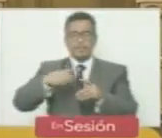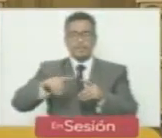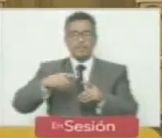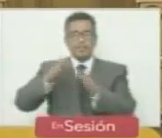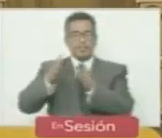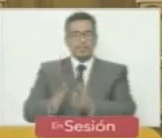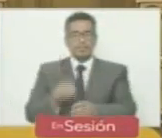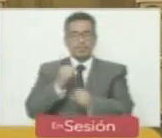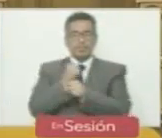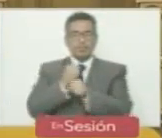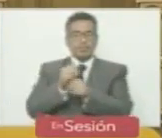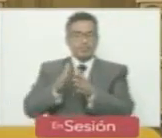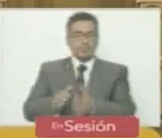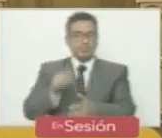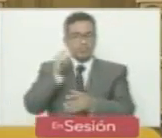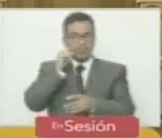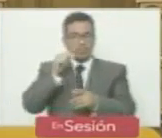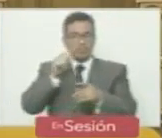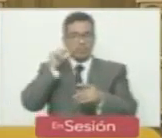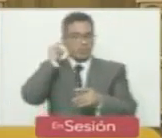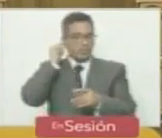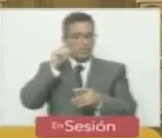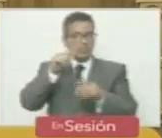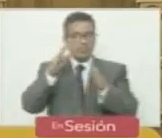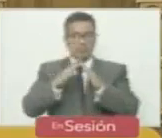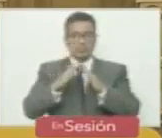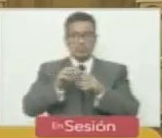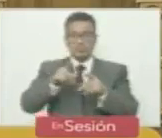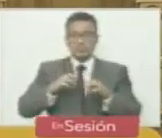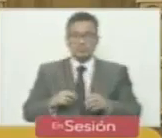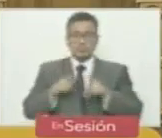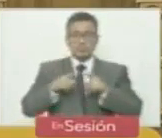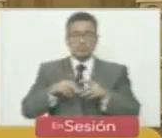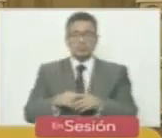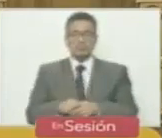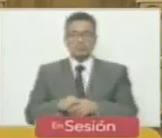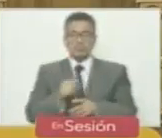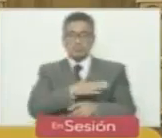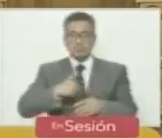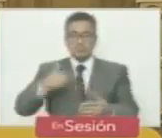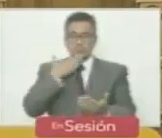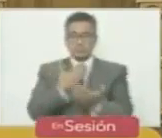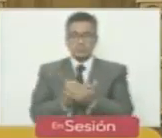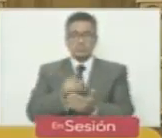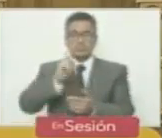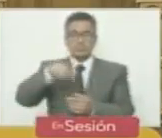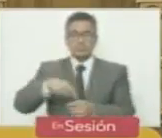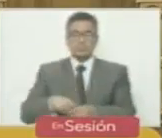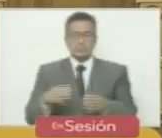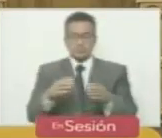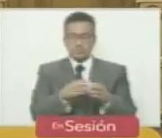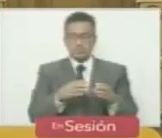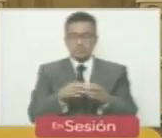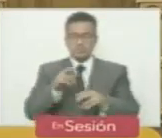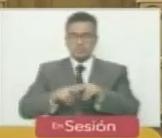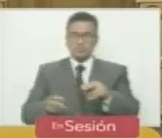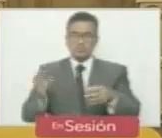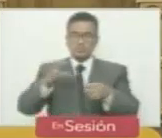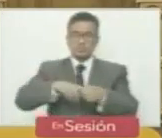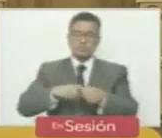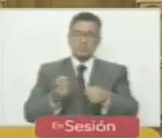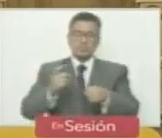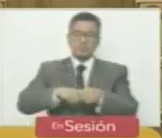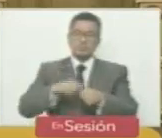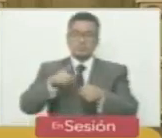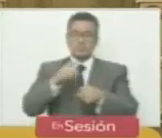estos trabajadores y trabajadoras a domicilio. En esta oportunidad, quiero agradecer también al equipo que formó parte de